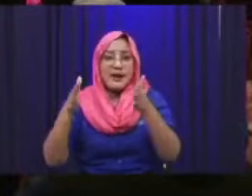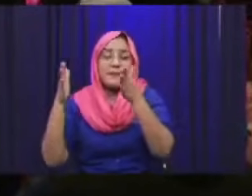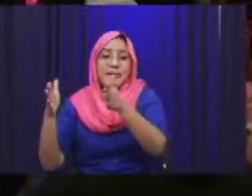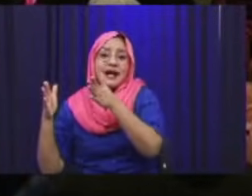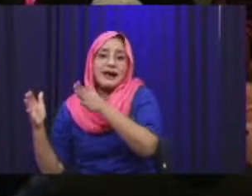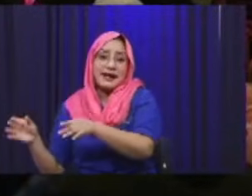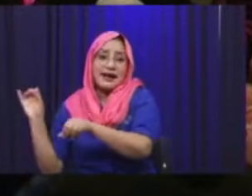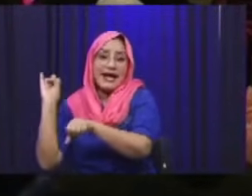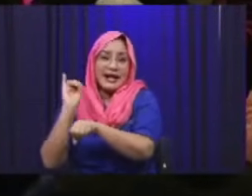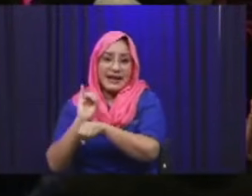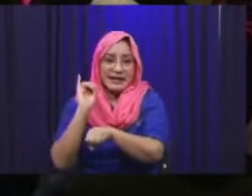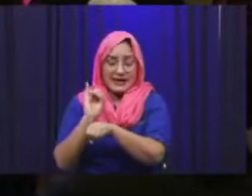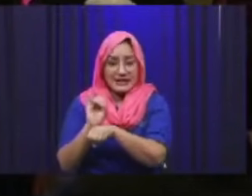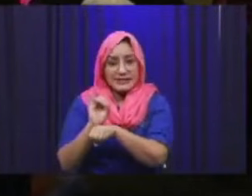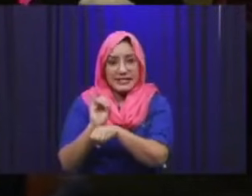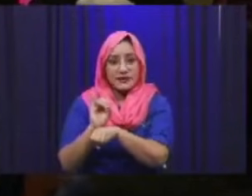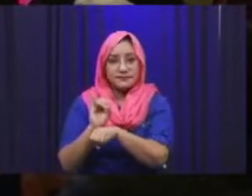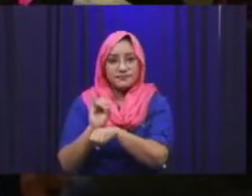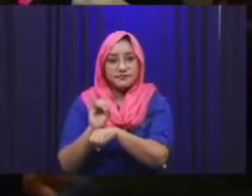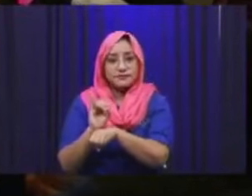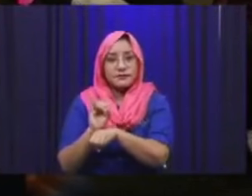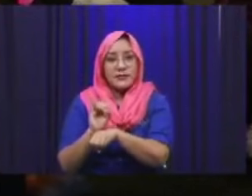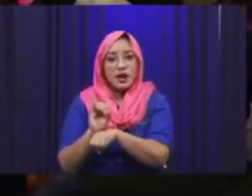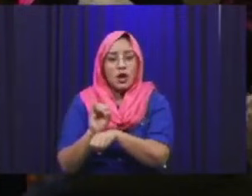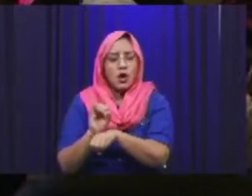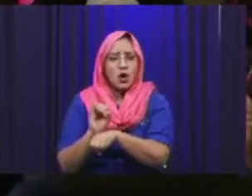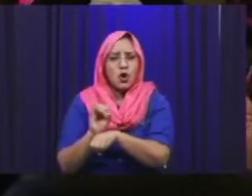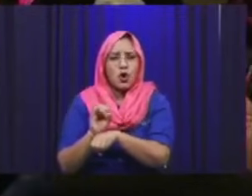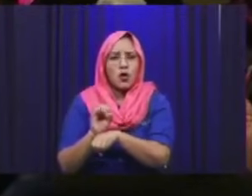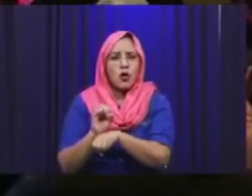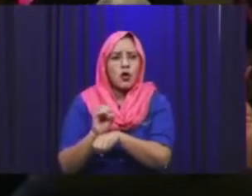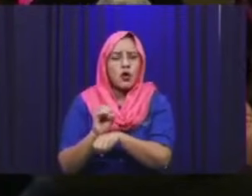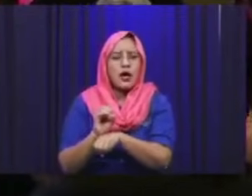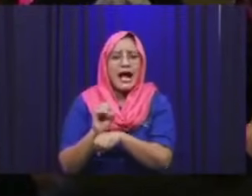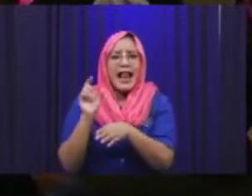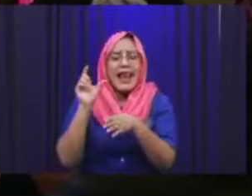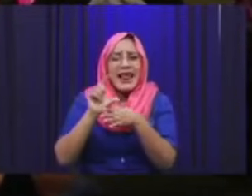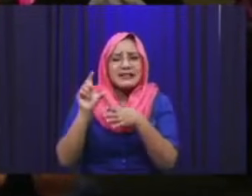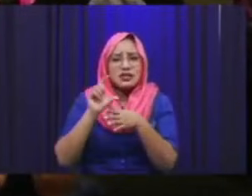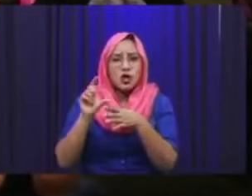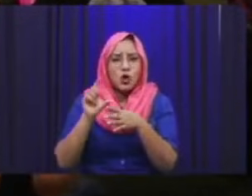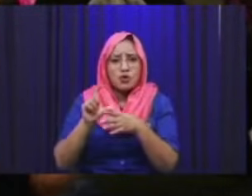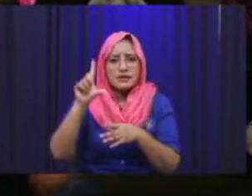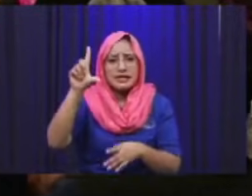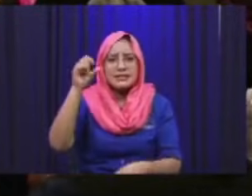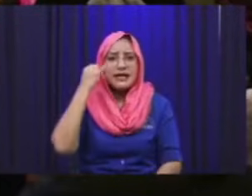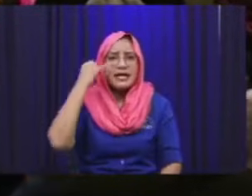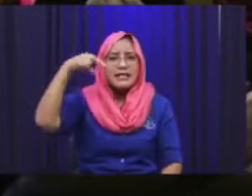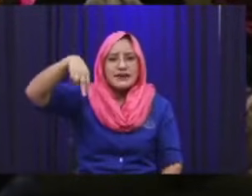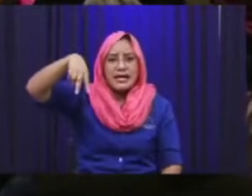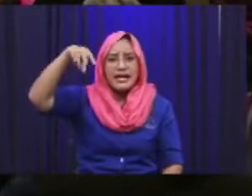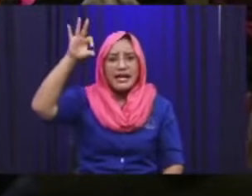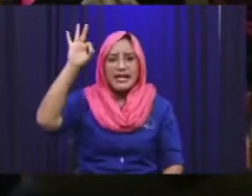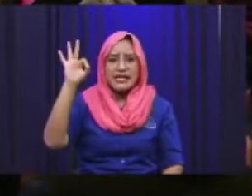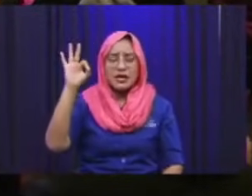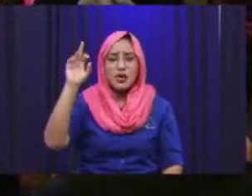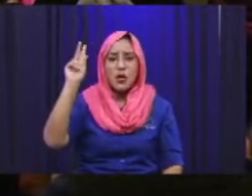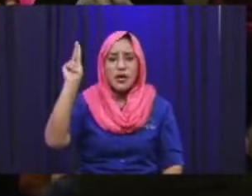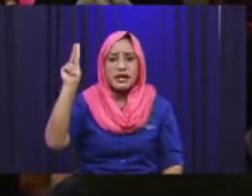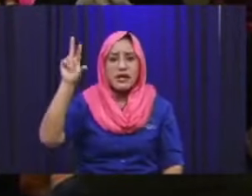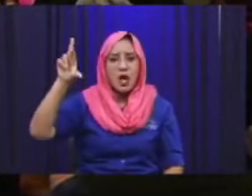iglesia con los artículos del lino pero también de oro oro de